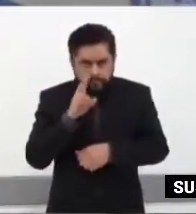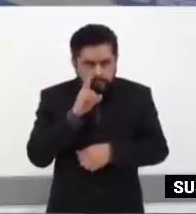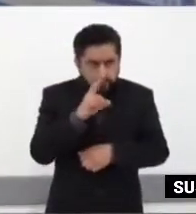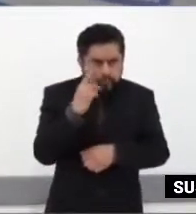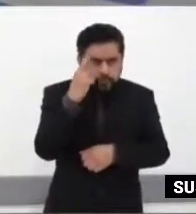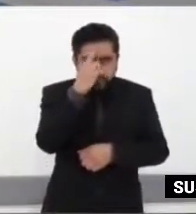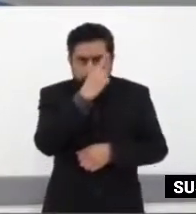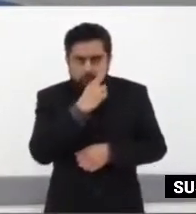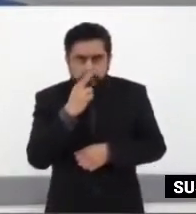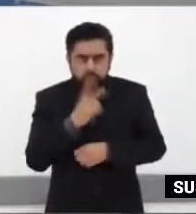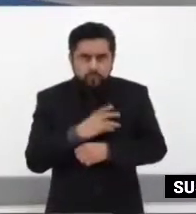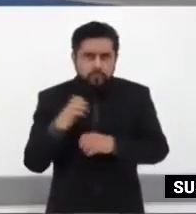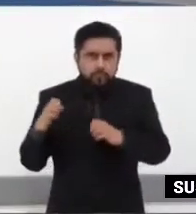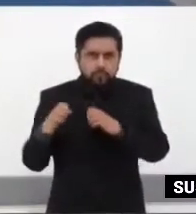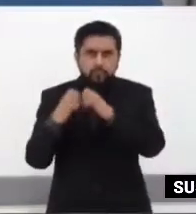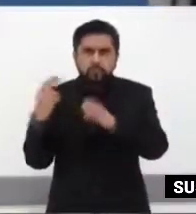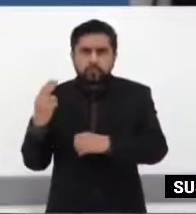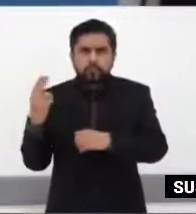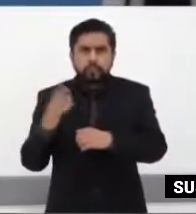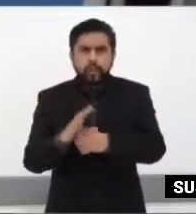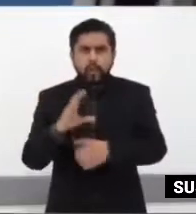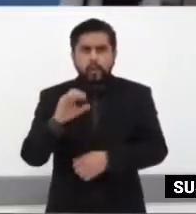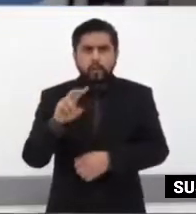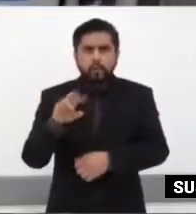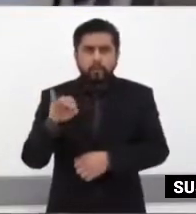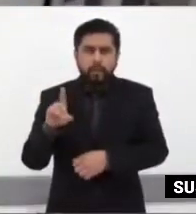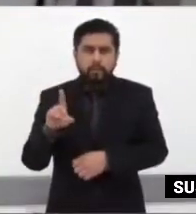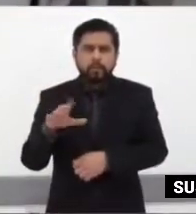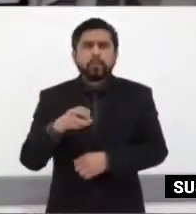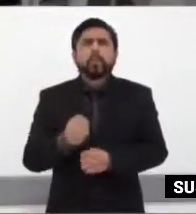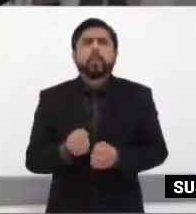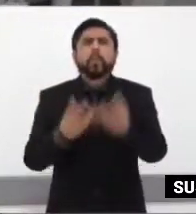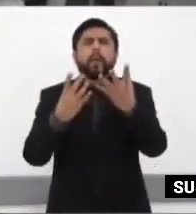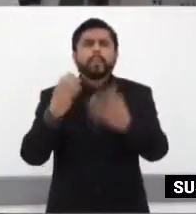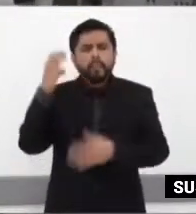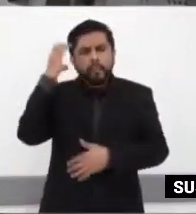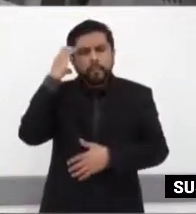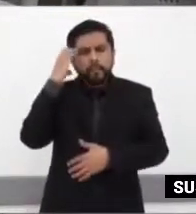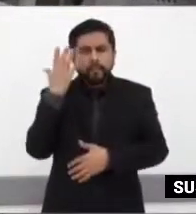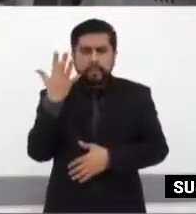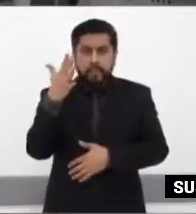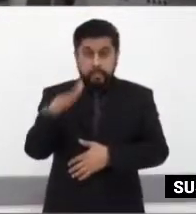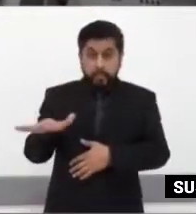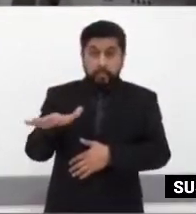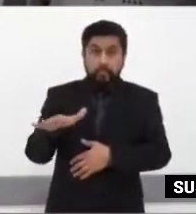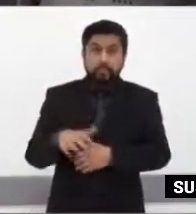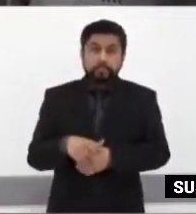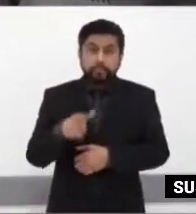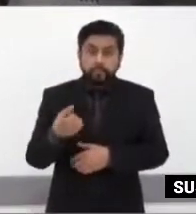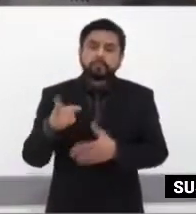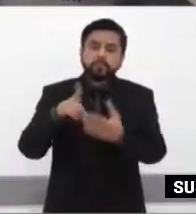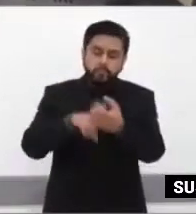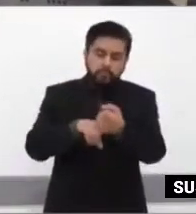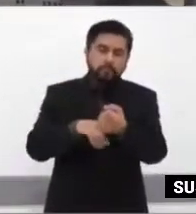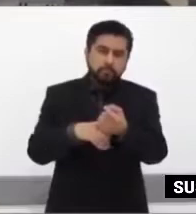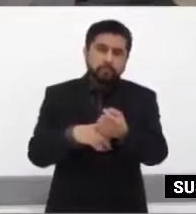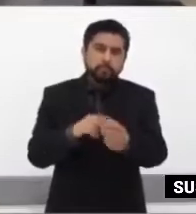de área COVID. Tenemos 10 lugares, los 10 soportando un ventilador.